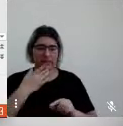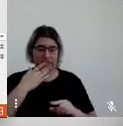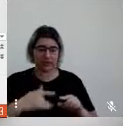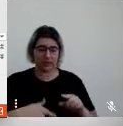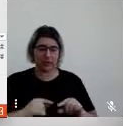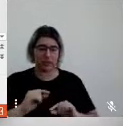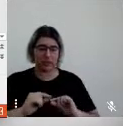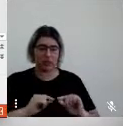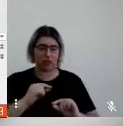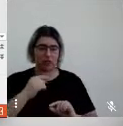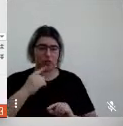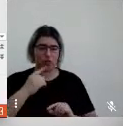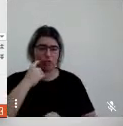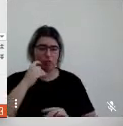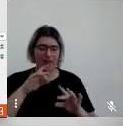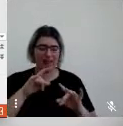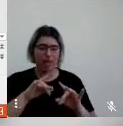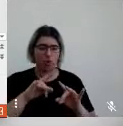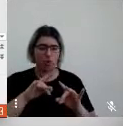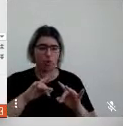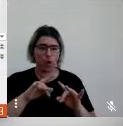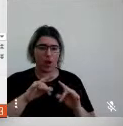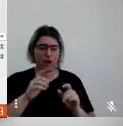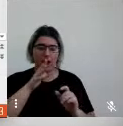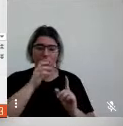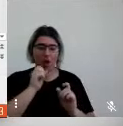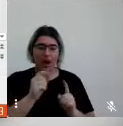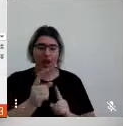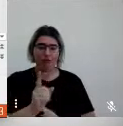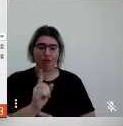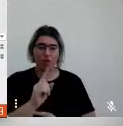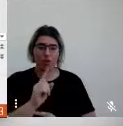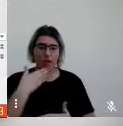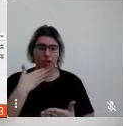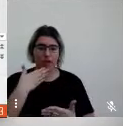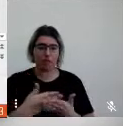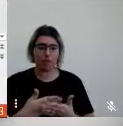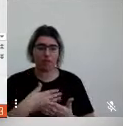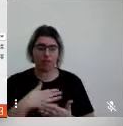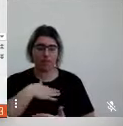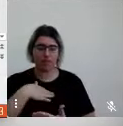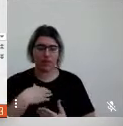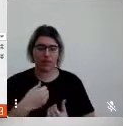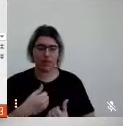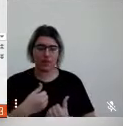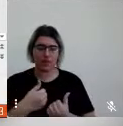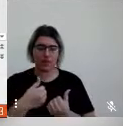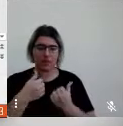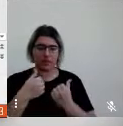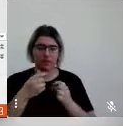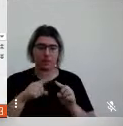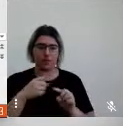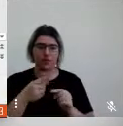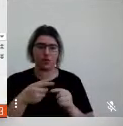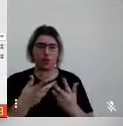azúcares y hay un desequilibrio, nos van a pedir seguir consumiendo azúcares y van a